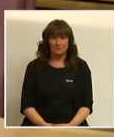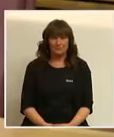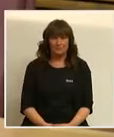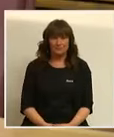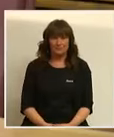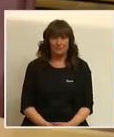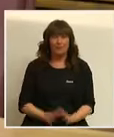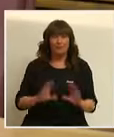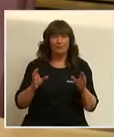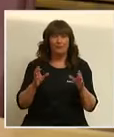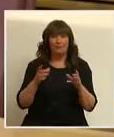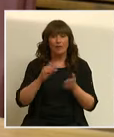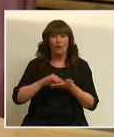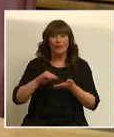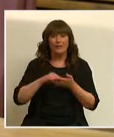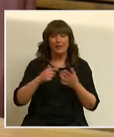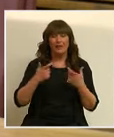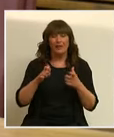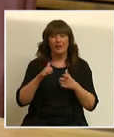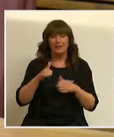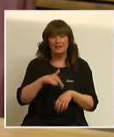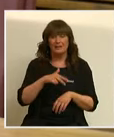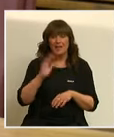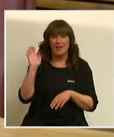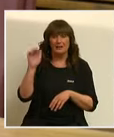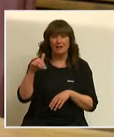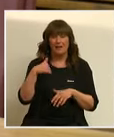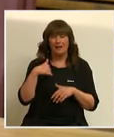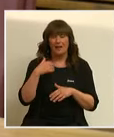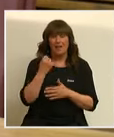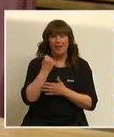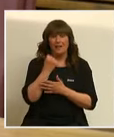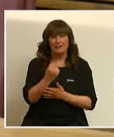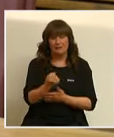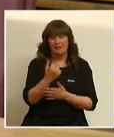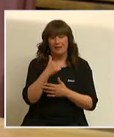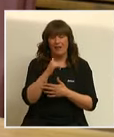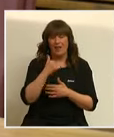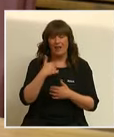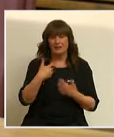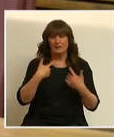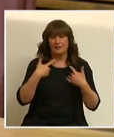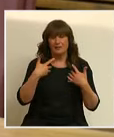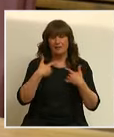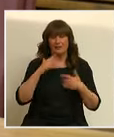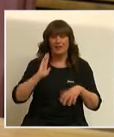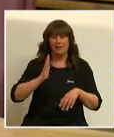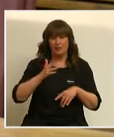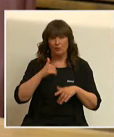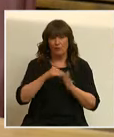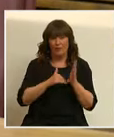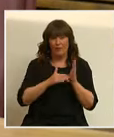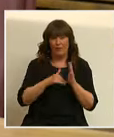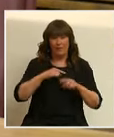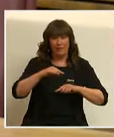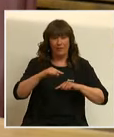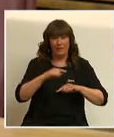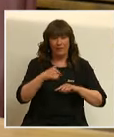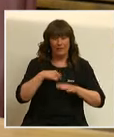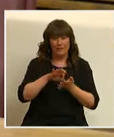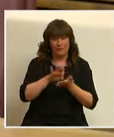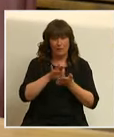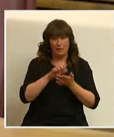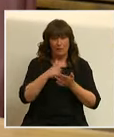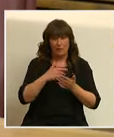A la Oficina de la Generalitat d'Assistència a les Víctimes del Delicte de València arreplega el diploma la directora del Servei d'Atenció